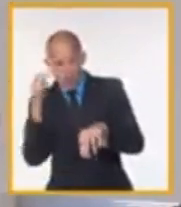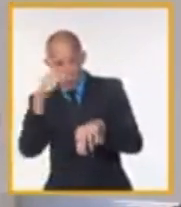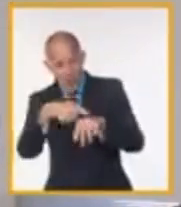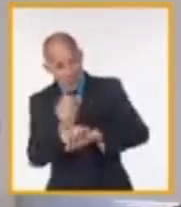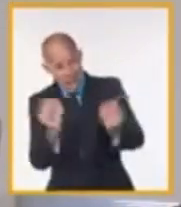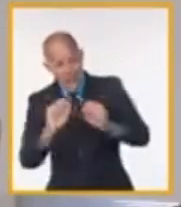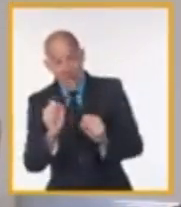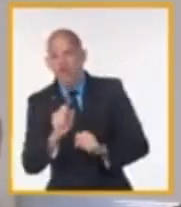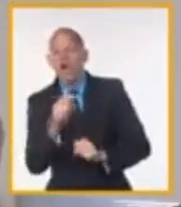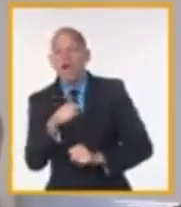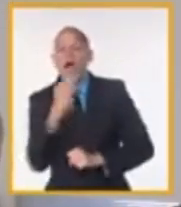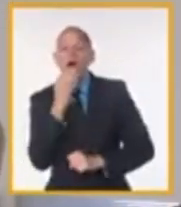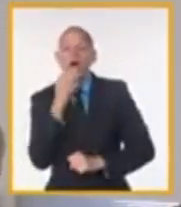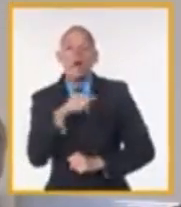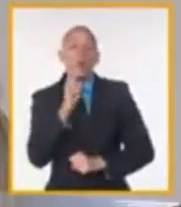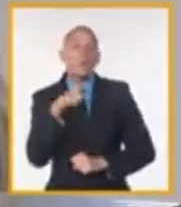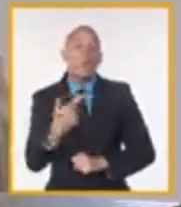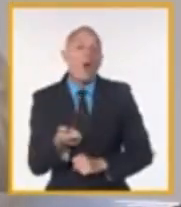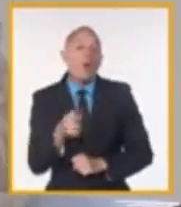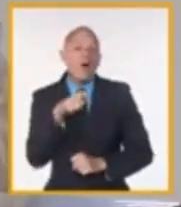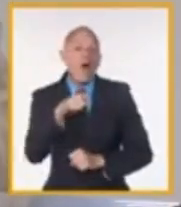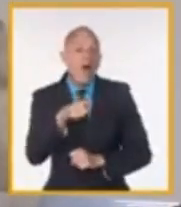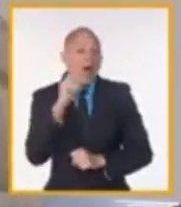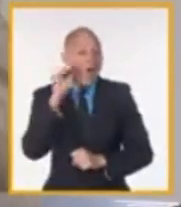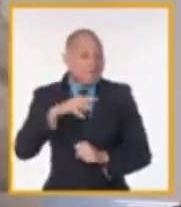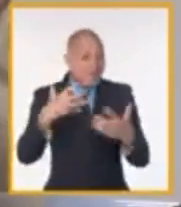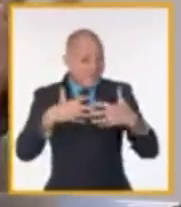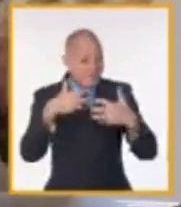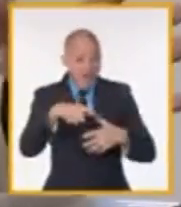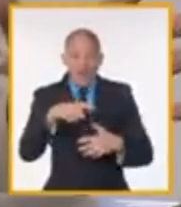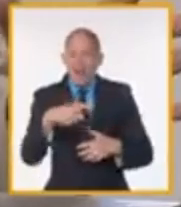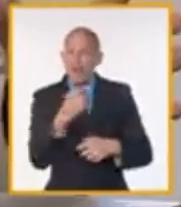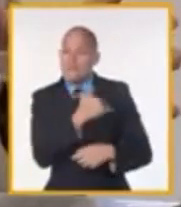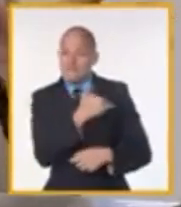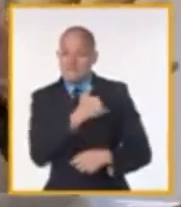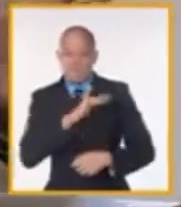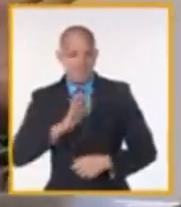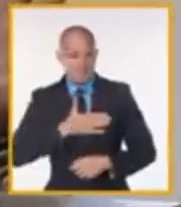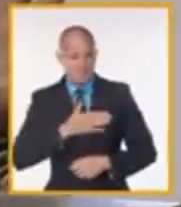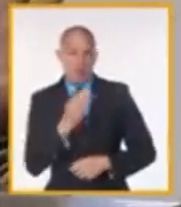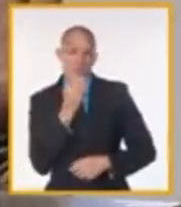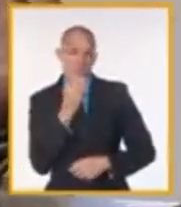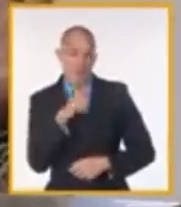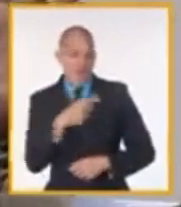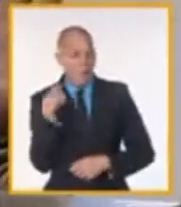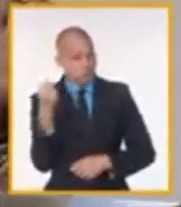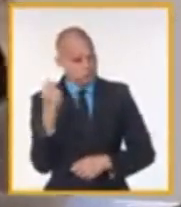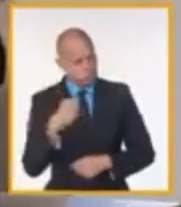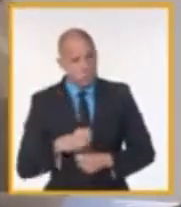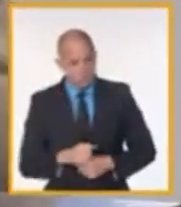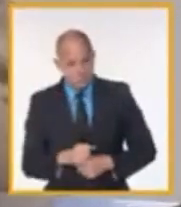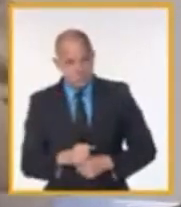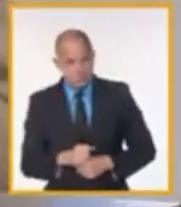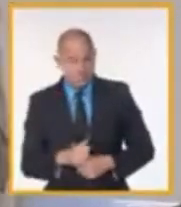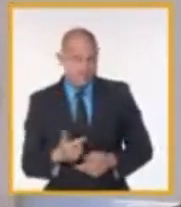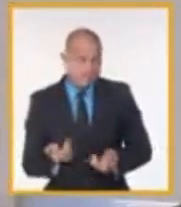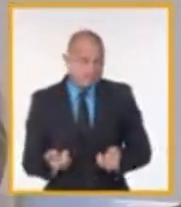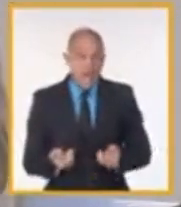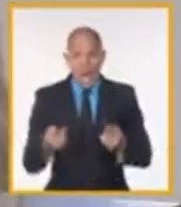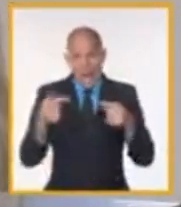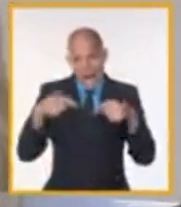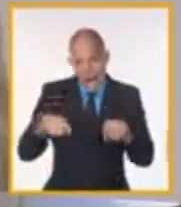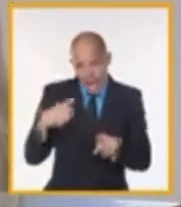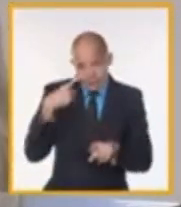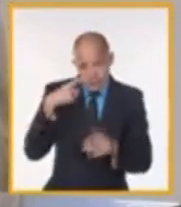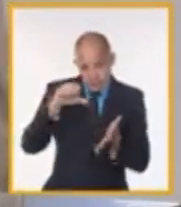las instalaciones militares de alta tecnología entonces en Irán Irán va ha